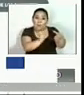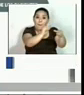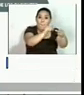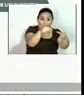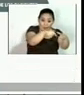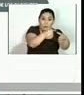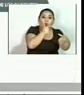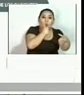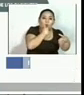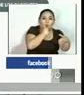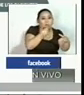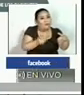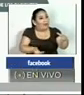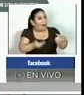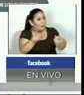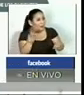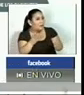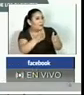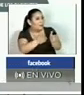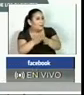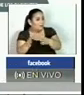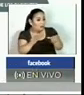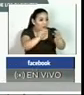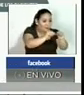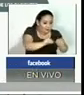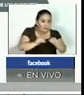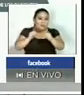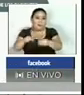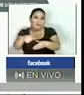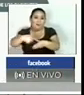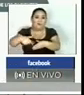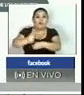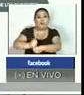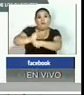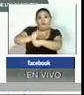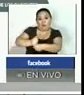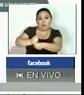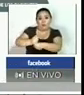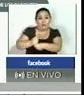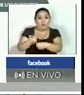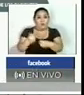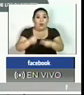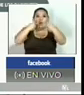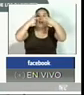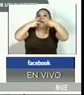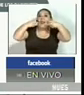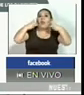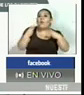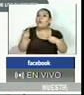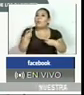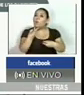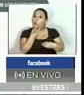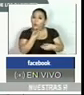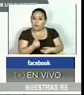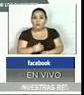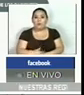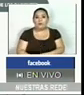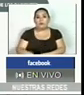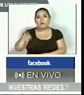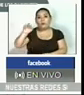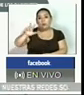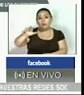en, qué sé yo, en cuestión de tiempo, en casos confirmados de la enfermedad. El número de exámenes practicados hasta ahora son